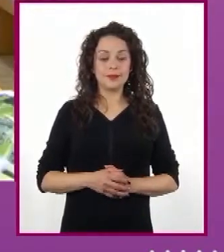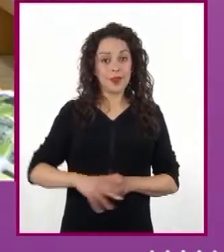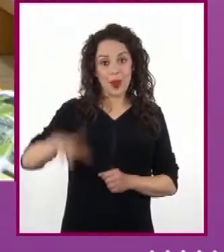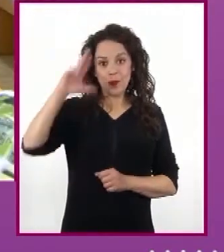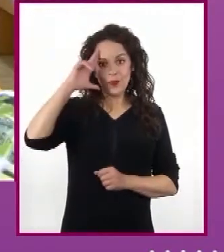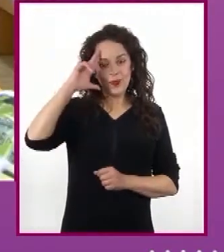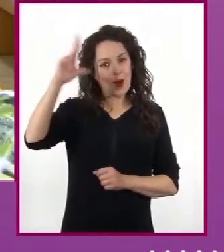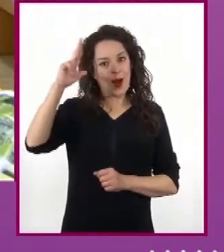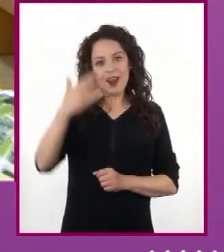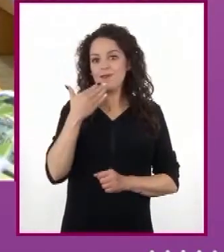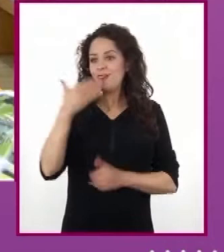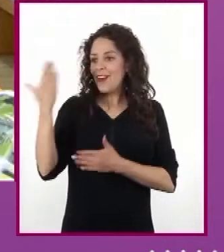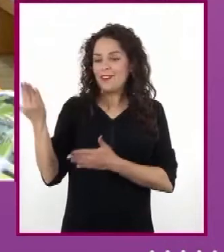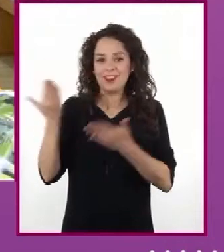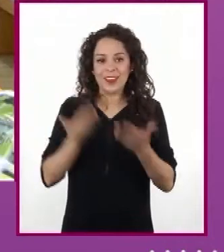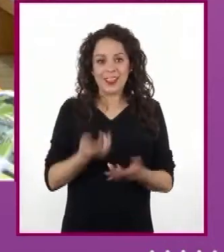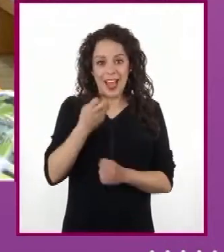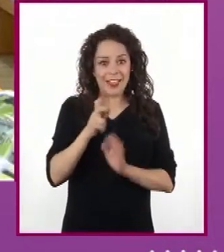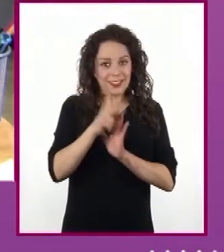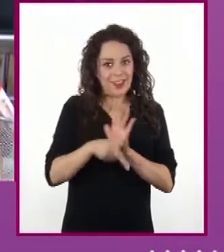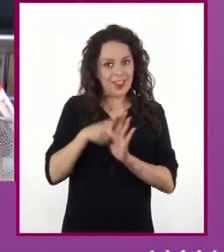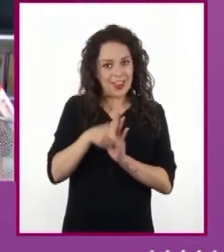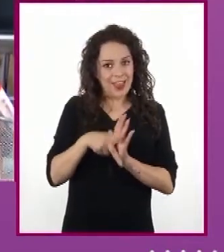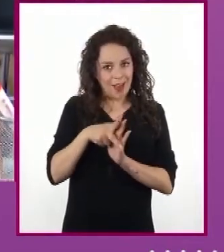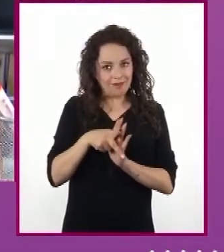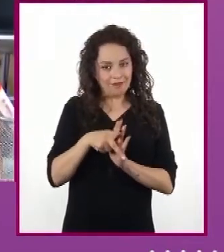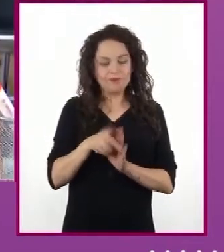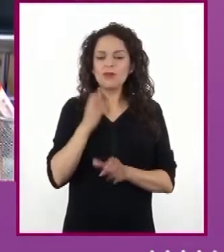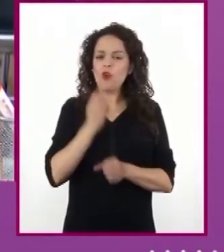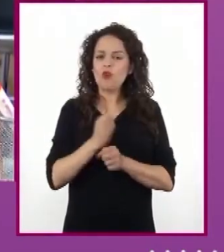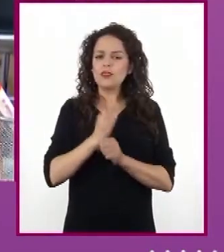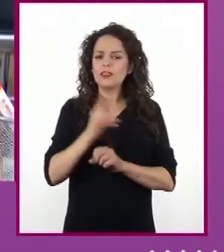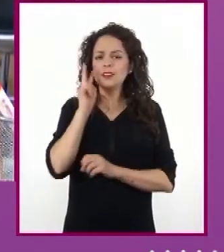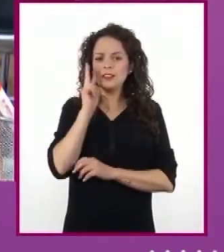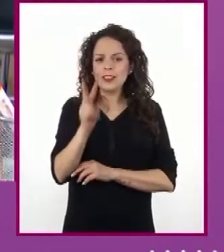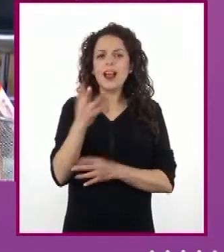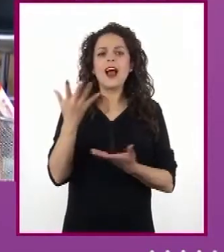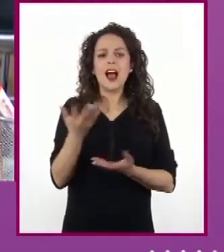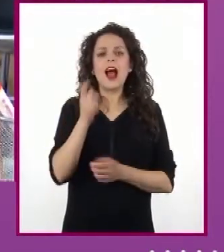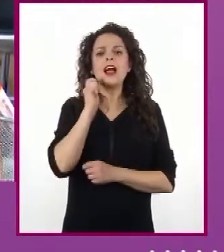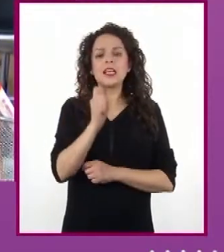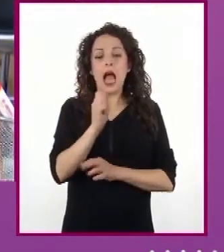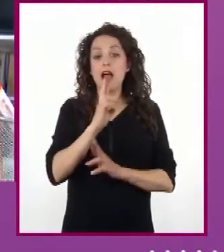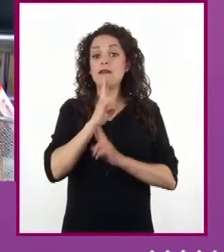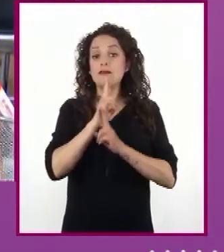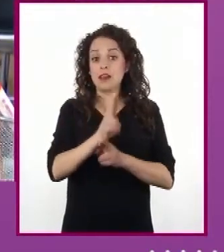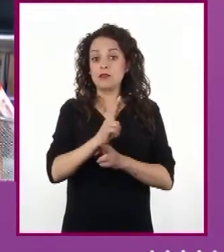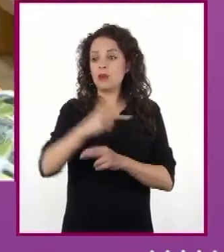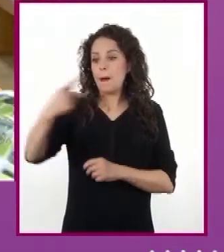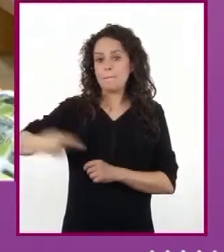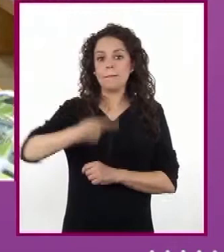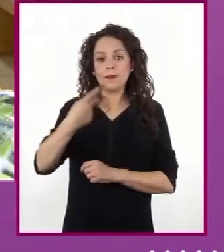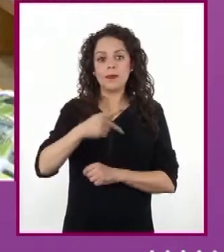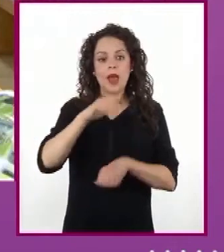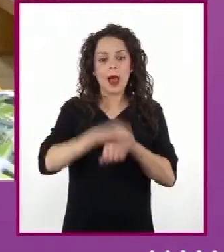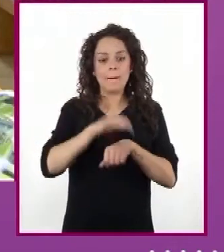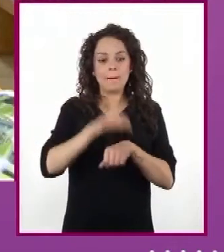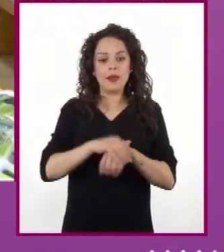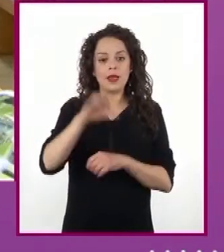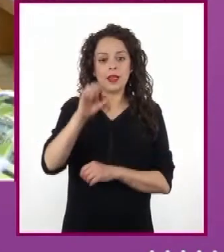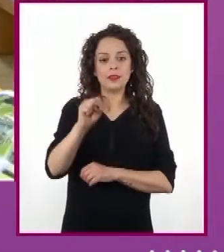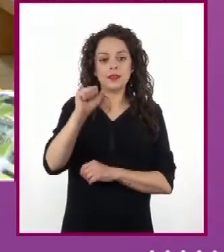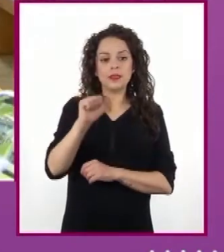Hola, bienvenidos a este videocanal. Hoy vamos a responder la pregunta que nuestra amiga Sacil, de la capital